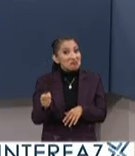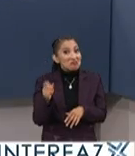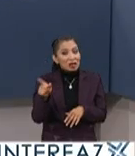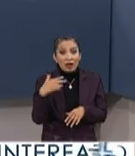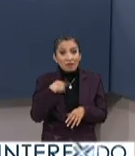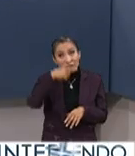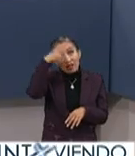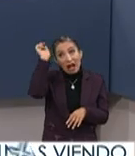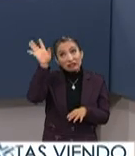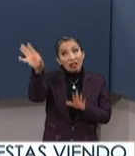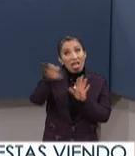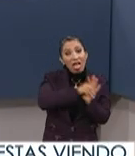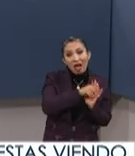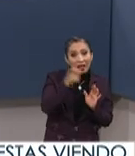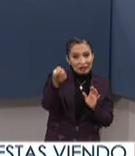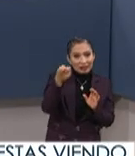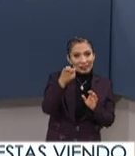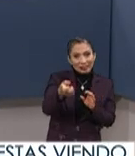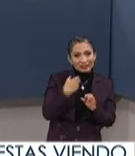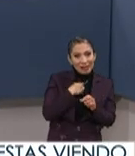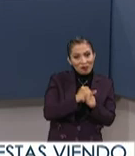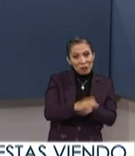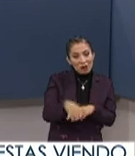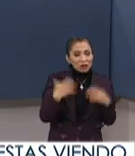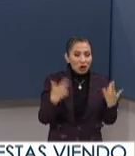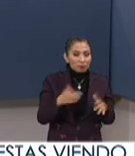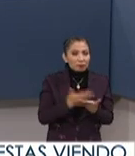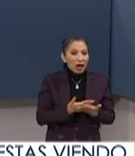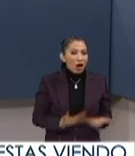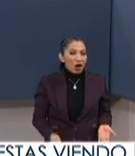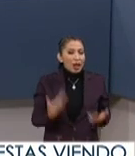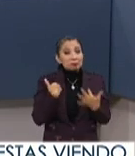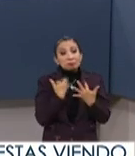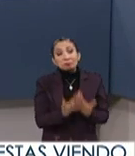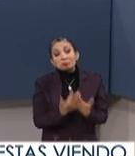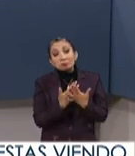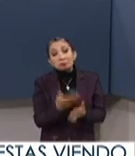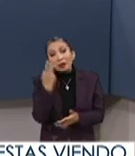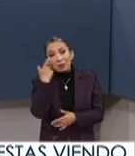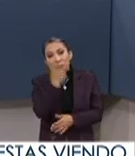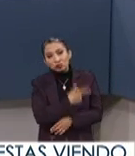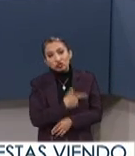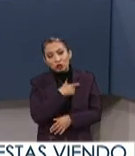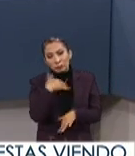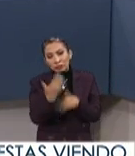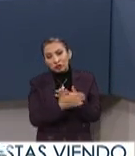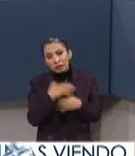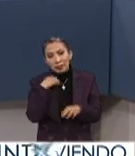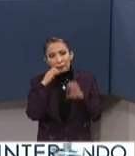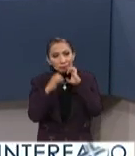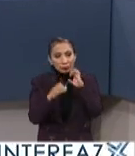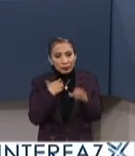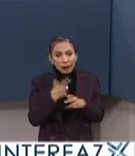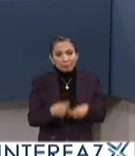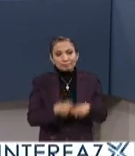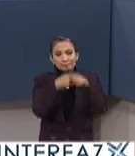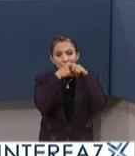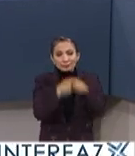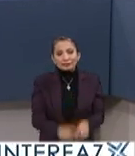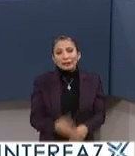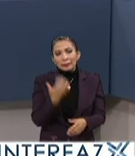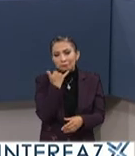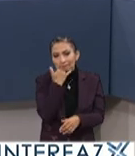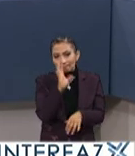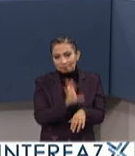tan fácil a veces se logra acceder a esta gran institución, así que esperaremos con mucho gusto la siguiente entrevista. Vamos a una pausa, Nacri, si